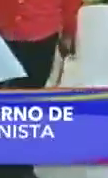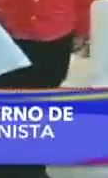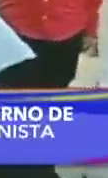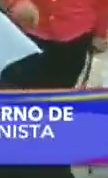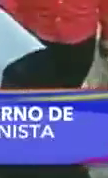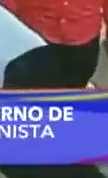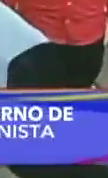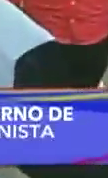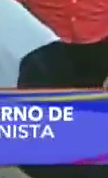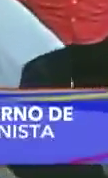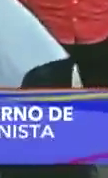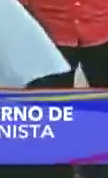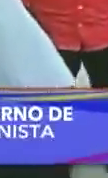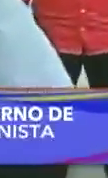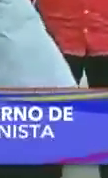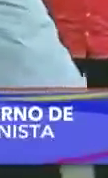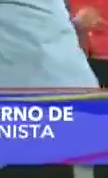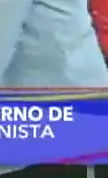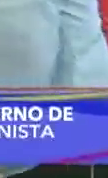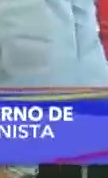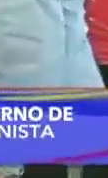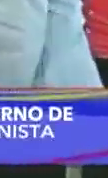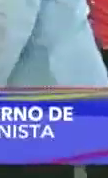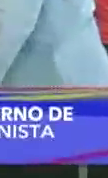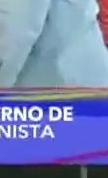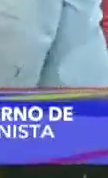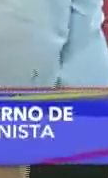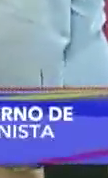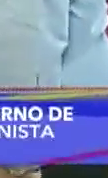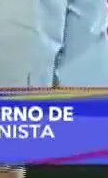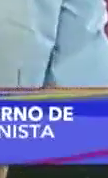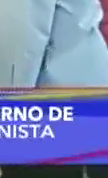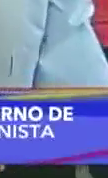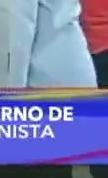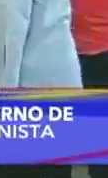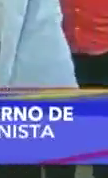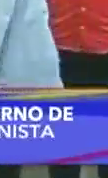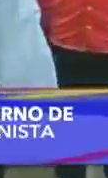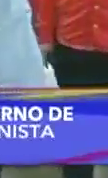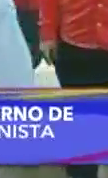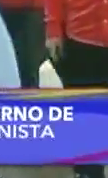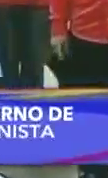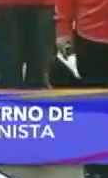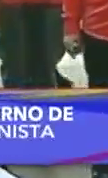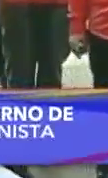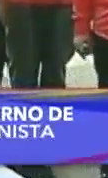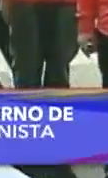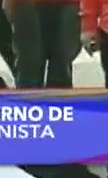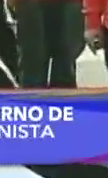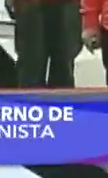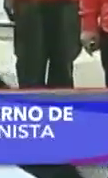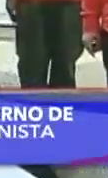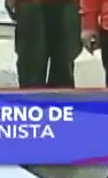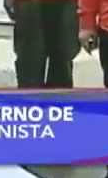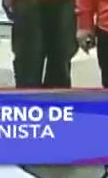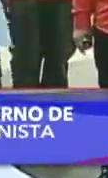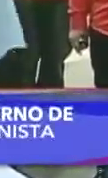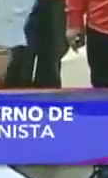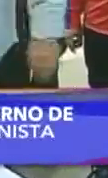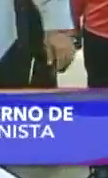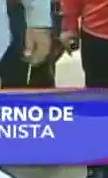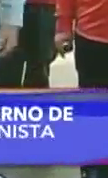le dio su respaldo con un 67% del total electorado para por supuesto ser el